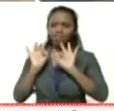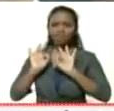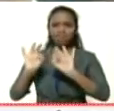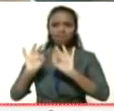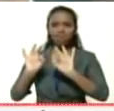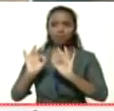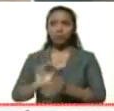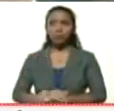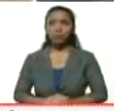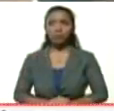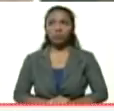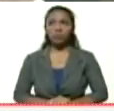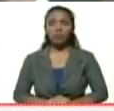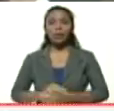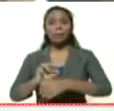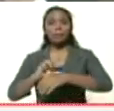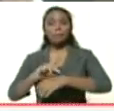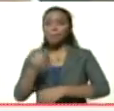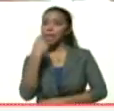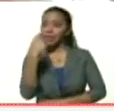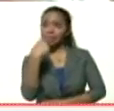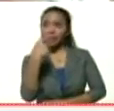en medicina,